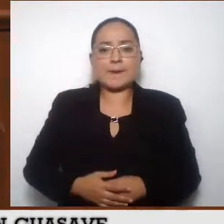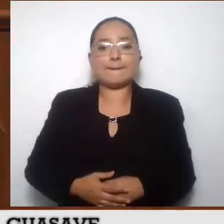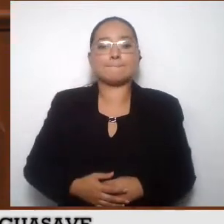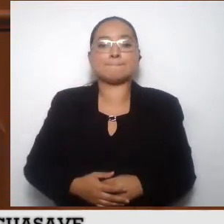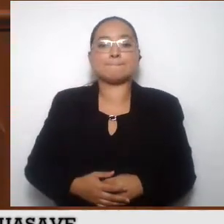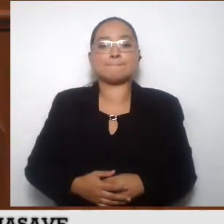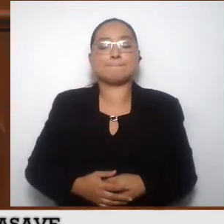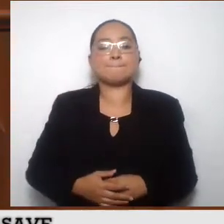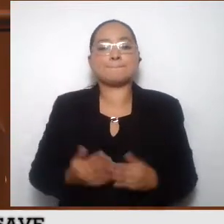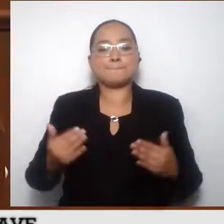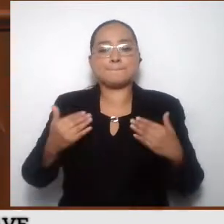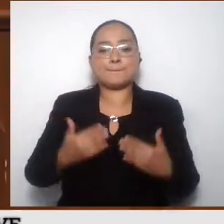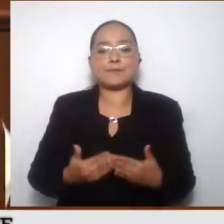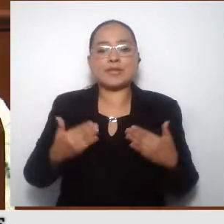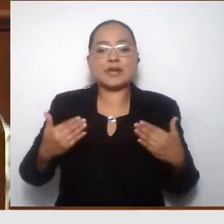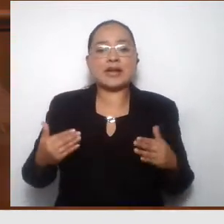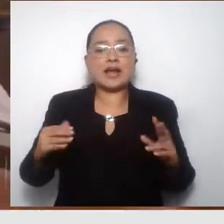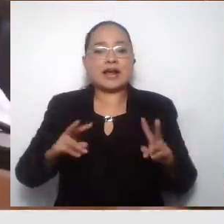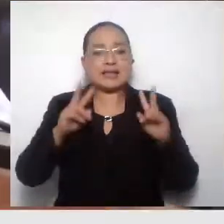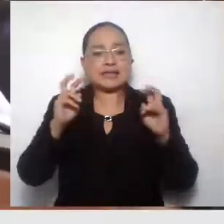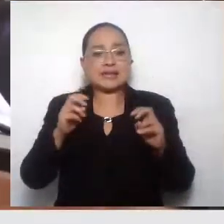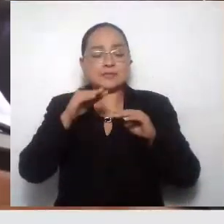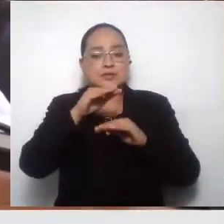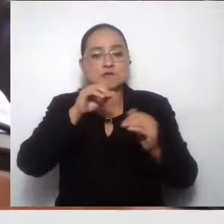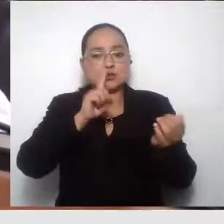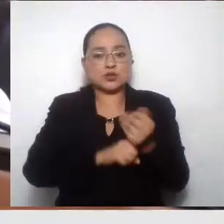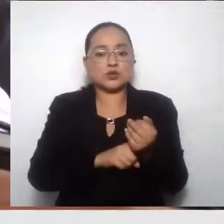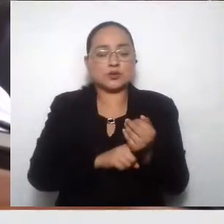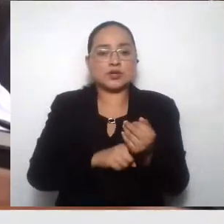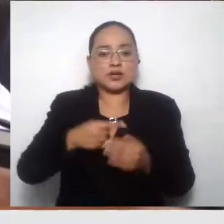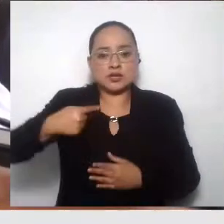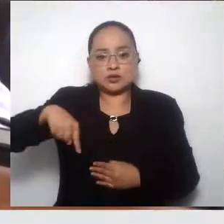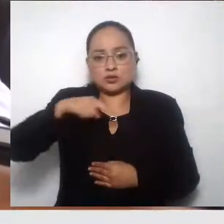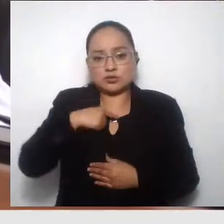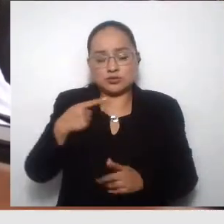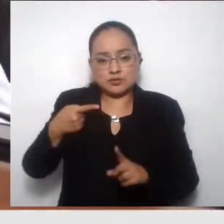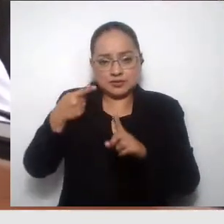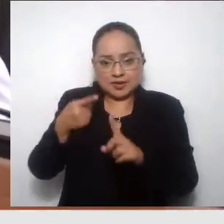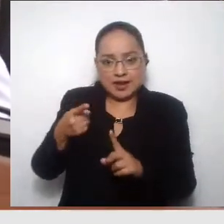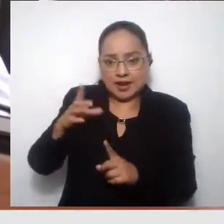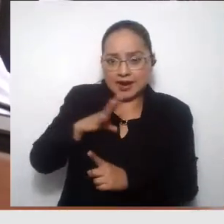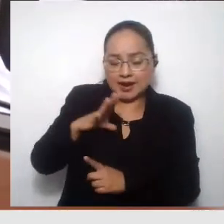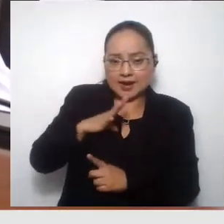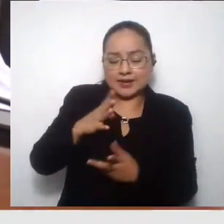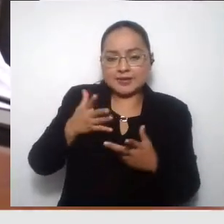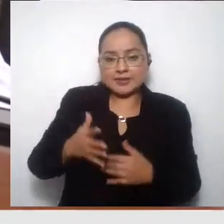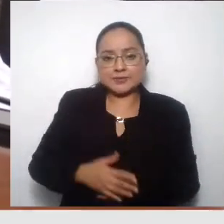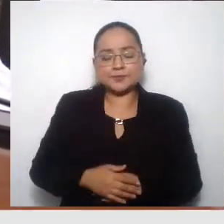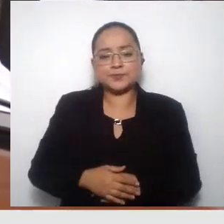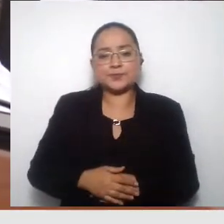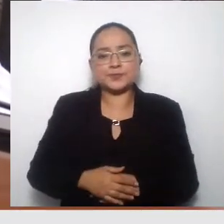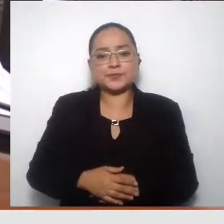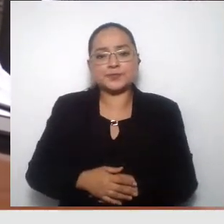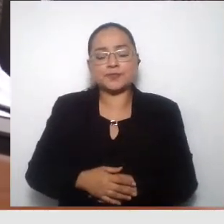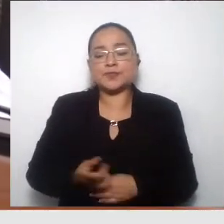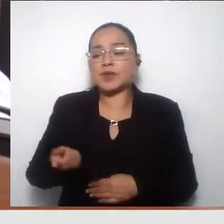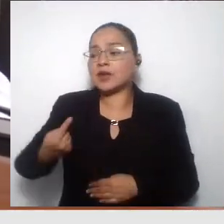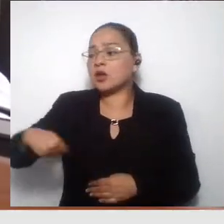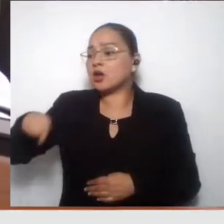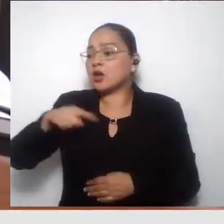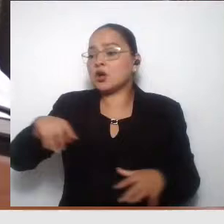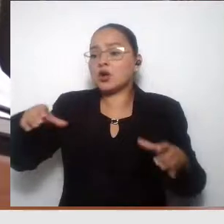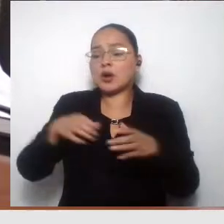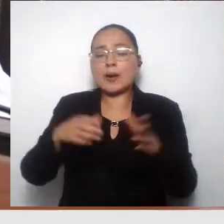tema posicionamiento a desarrollar el día de hoy tiene que ver con una demanda ciudadana. Una